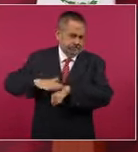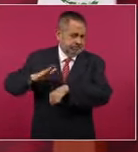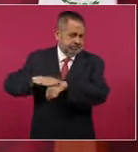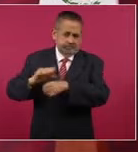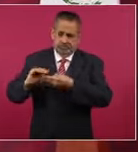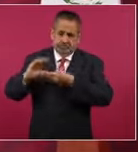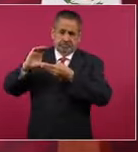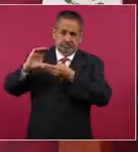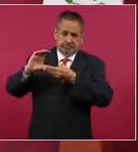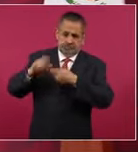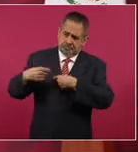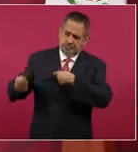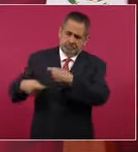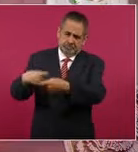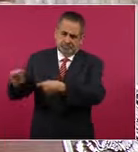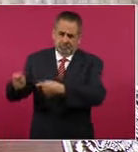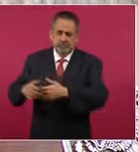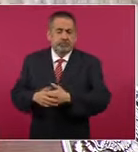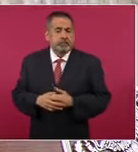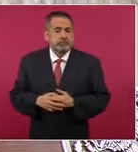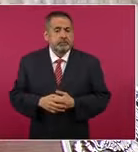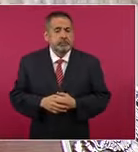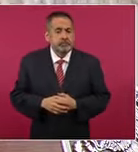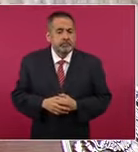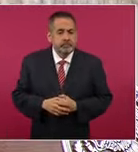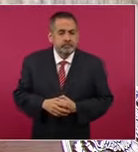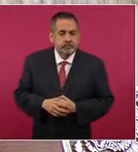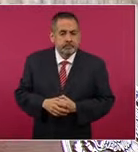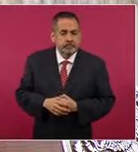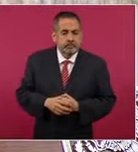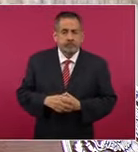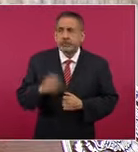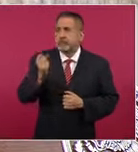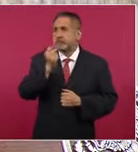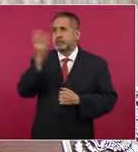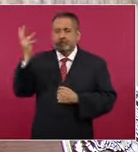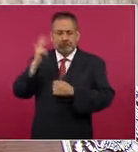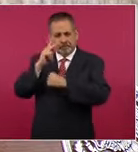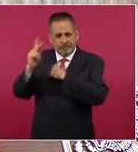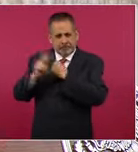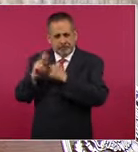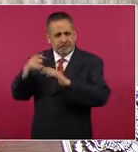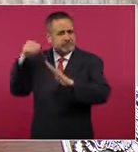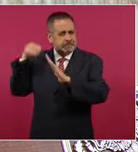Su decadencia de esos países, con todo respeto,